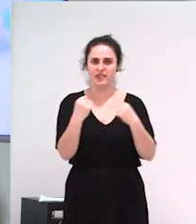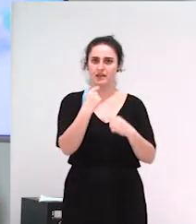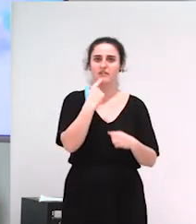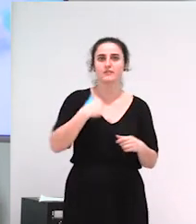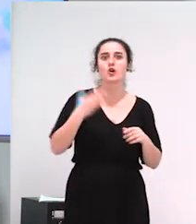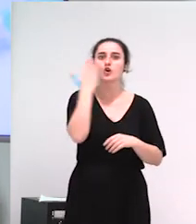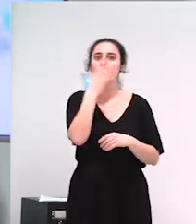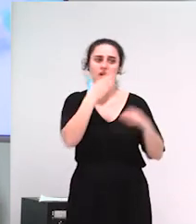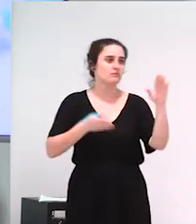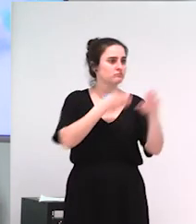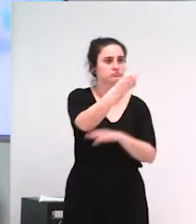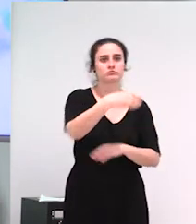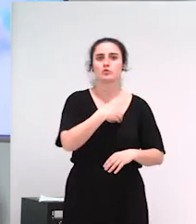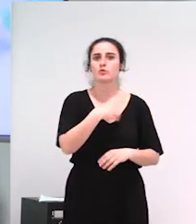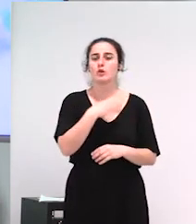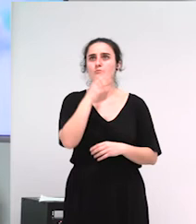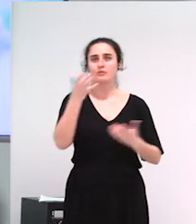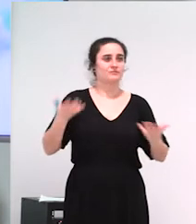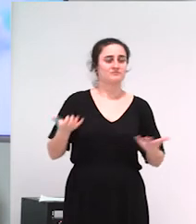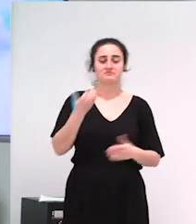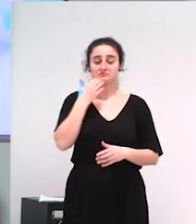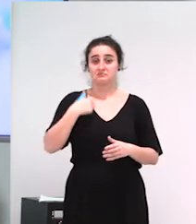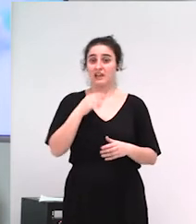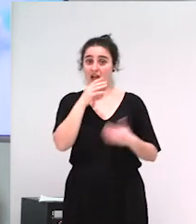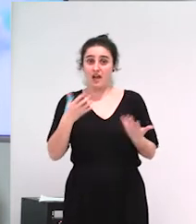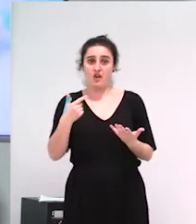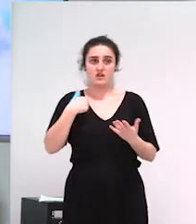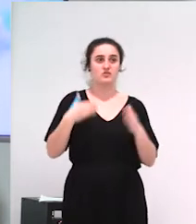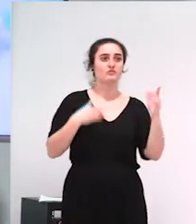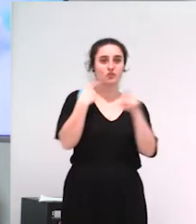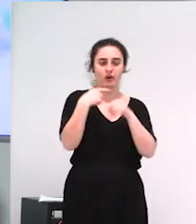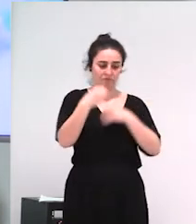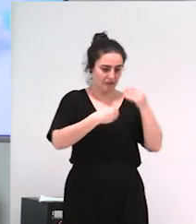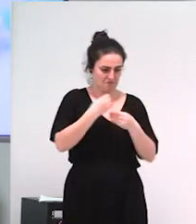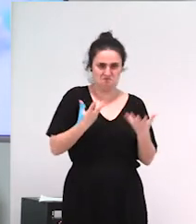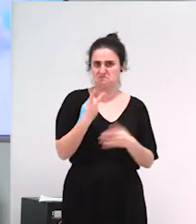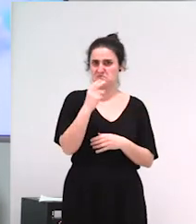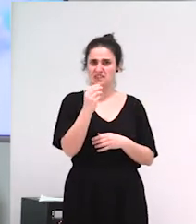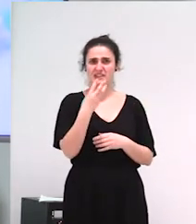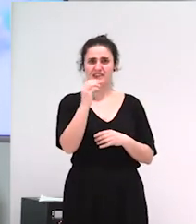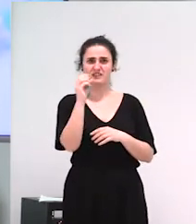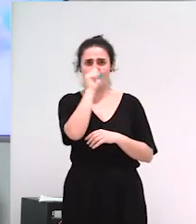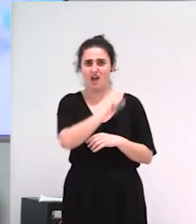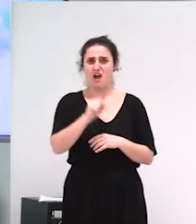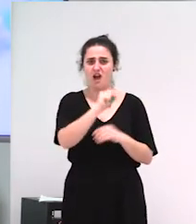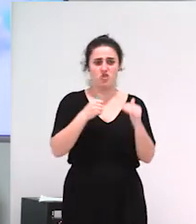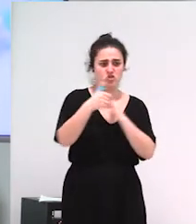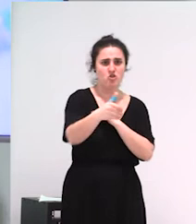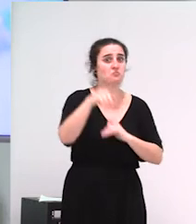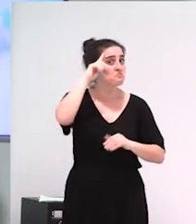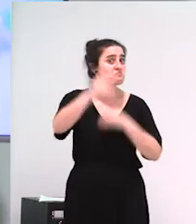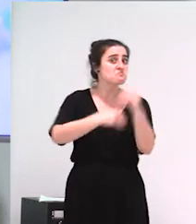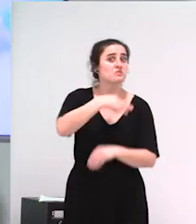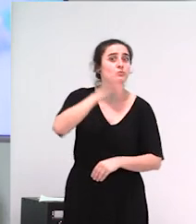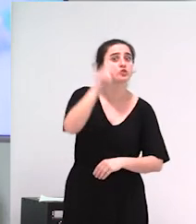ir al colegio porque ¿qué sentido tiene que yo ahora esté haciendo X cosas si en 20, 30 años esto no sé si podré hacerlo, no